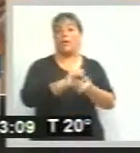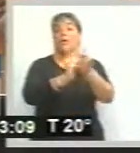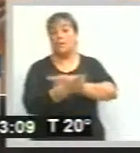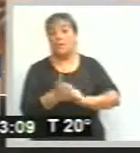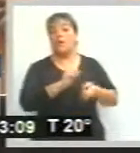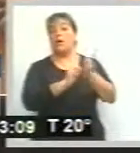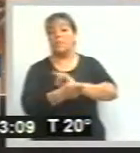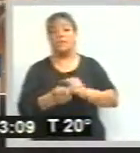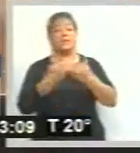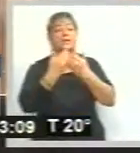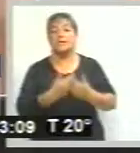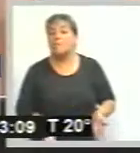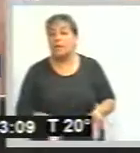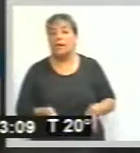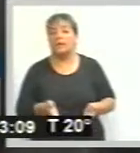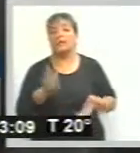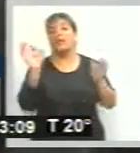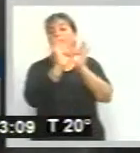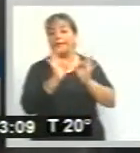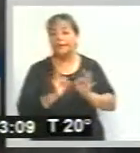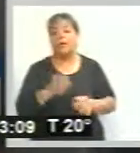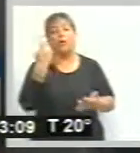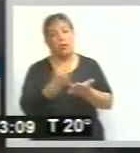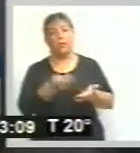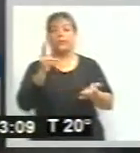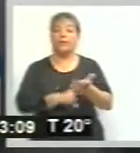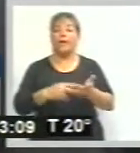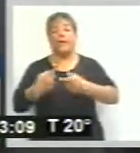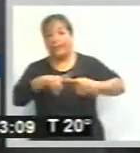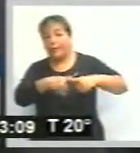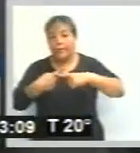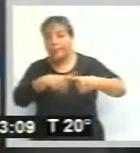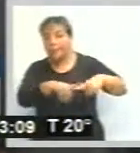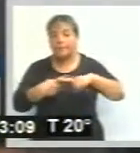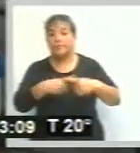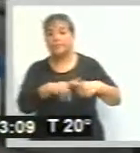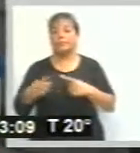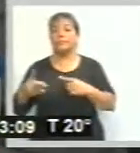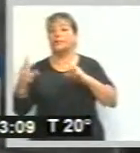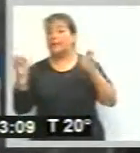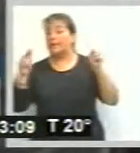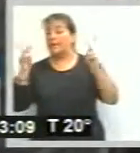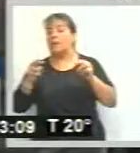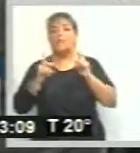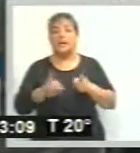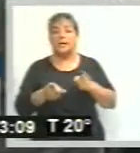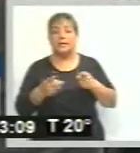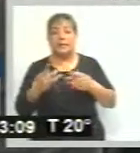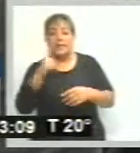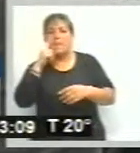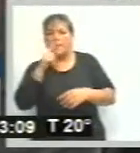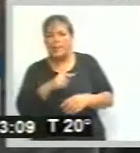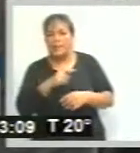se pierde la memoria legislativa, se empiezan a discutir temas que ya se habían discutido. Inclusive también afecta el funcionamiento